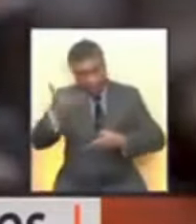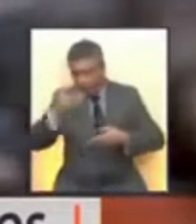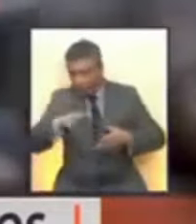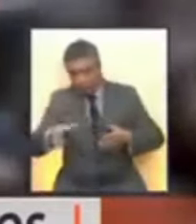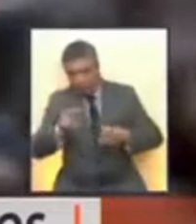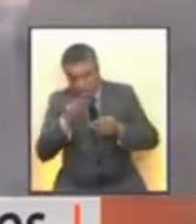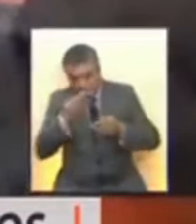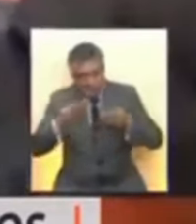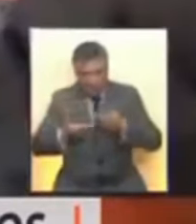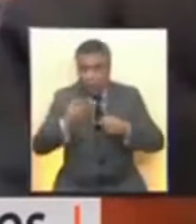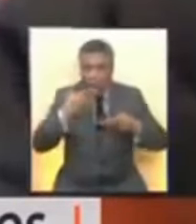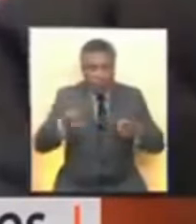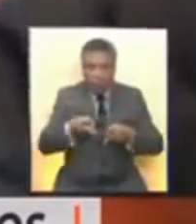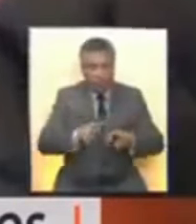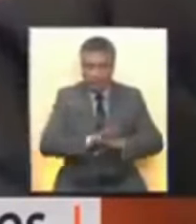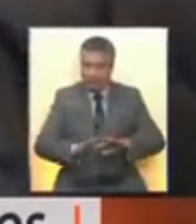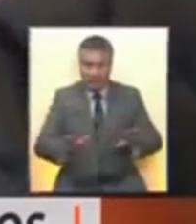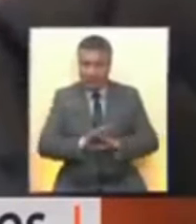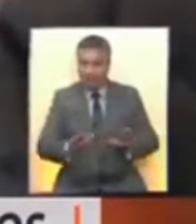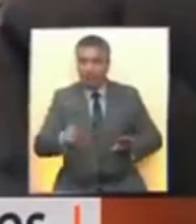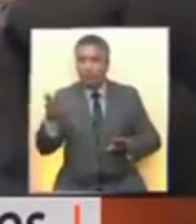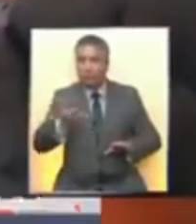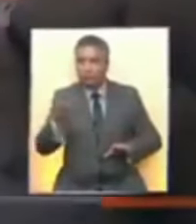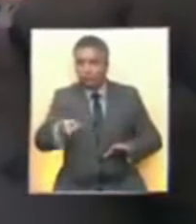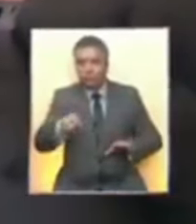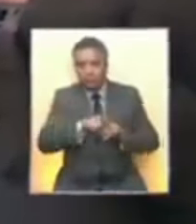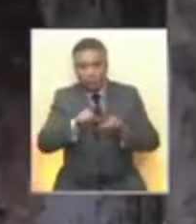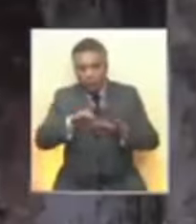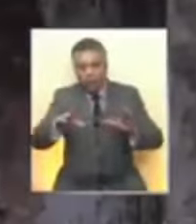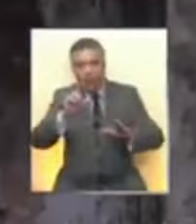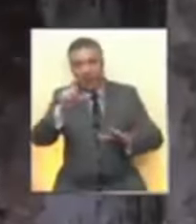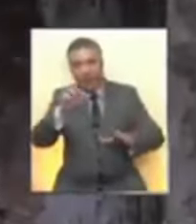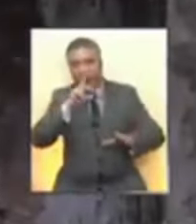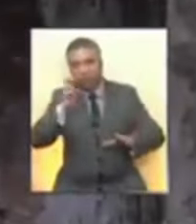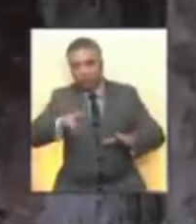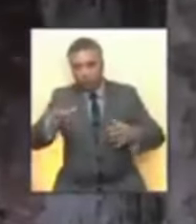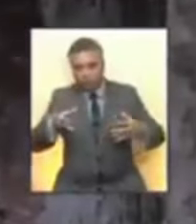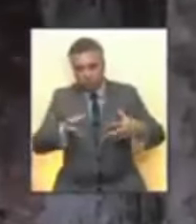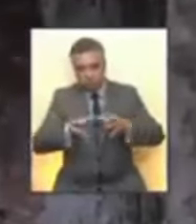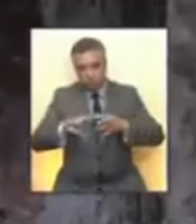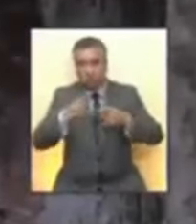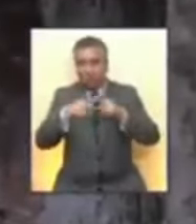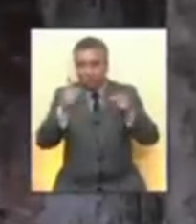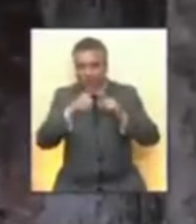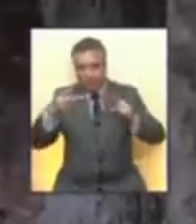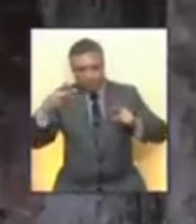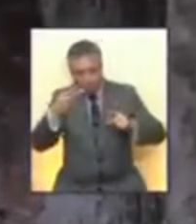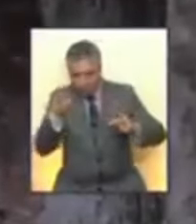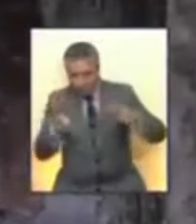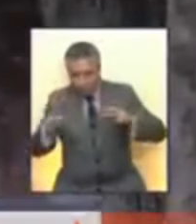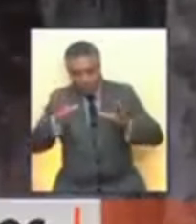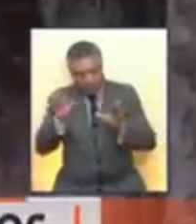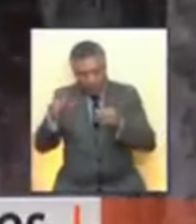servilletas, ni viento. Básicamente Pro Barbecue es una pieza de cartón que por diferentes cortes y